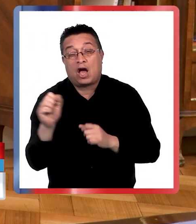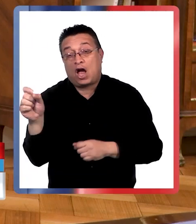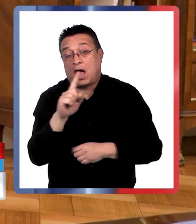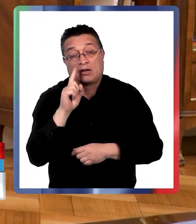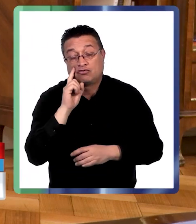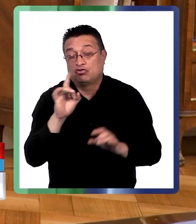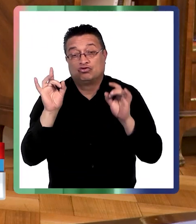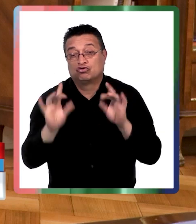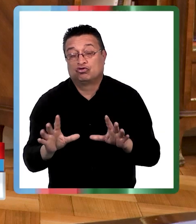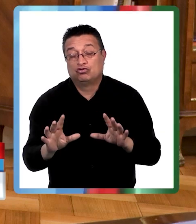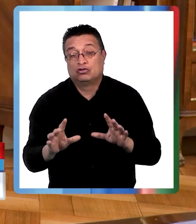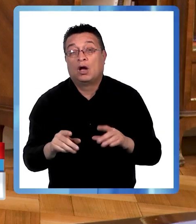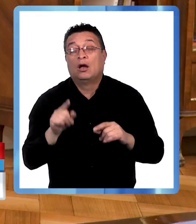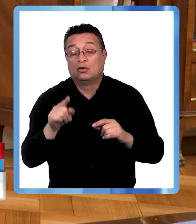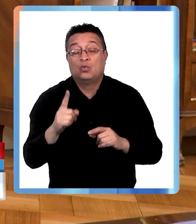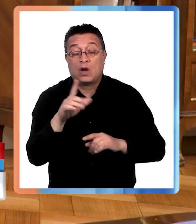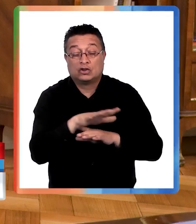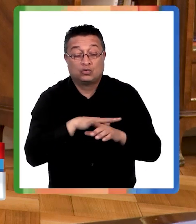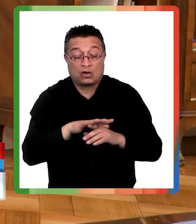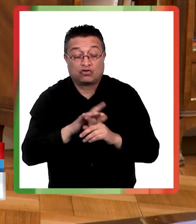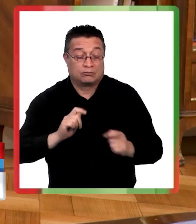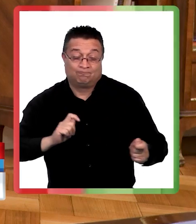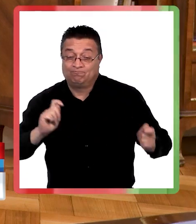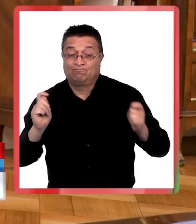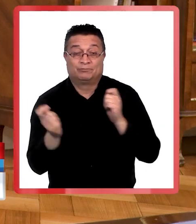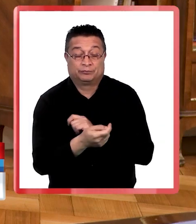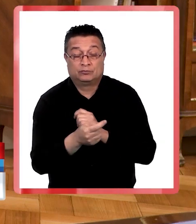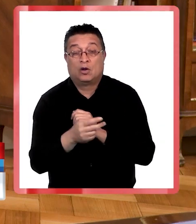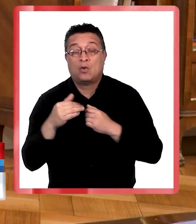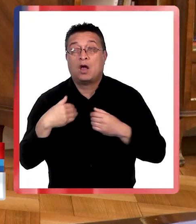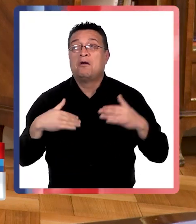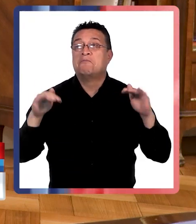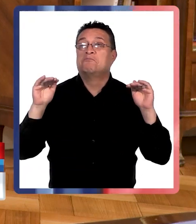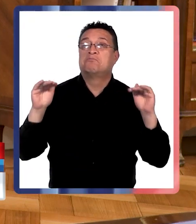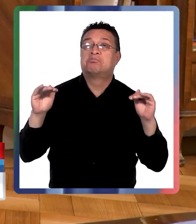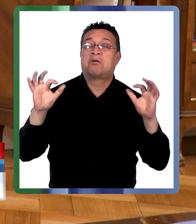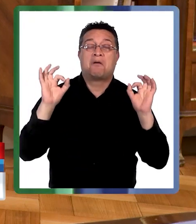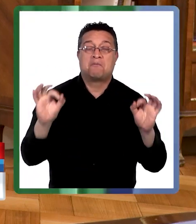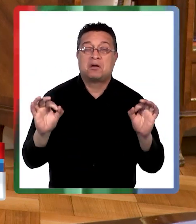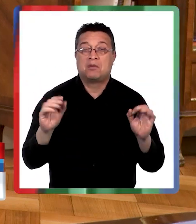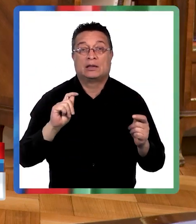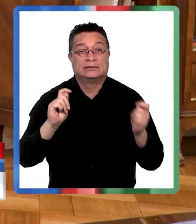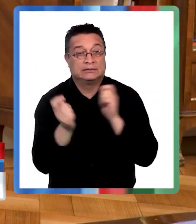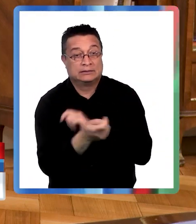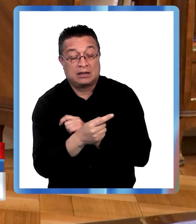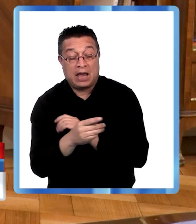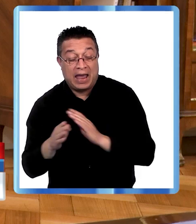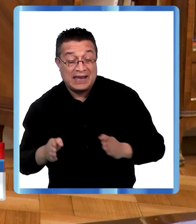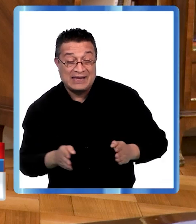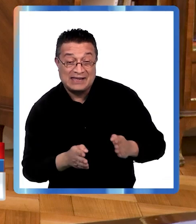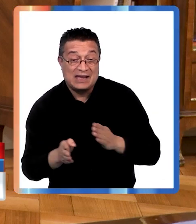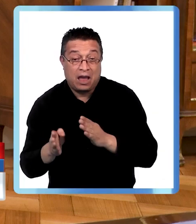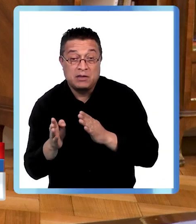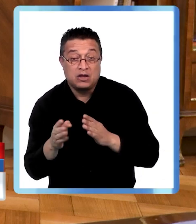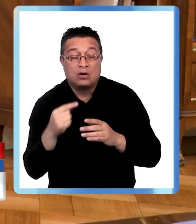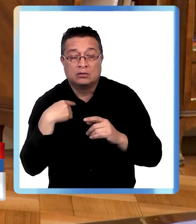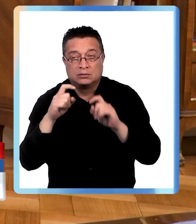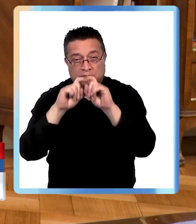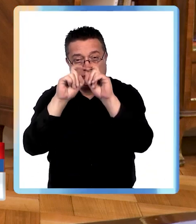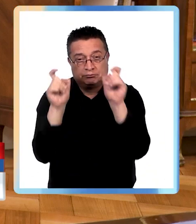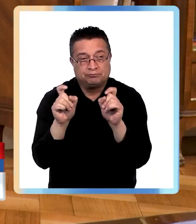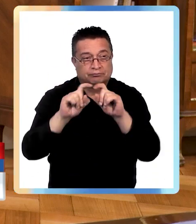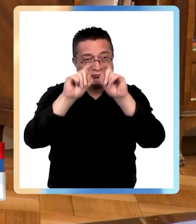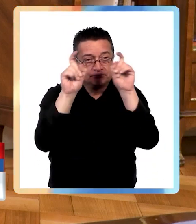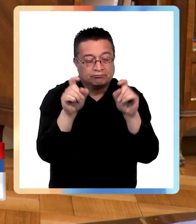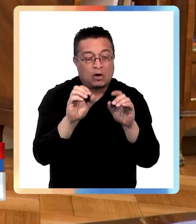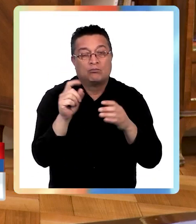así, ¿no? Tú sales de una condición o como una situación de confort, quieres llegar a otra, pero el camino está lleno de